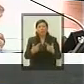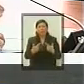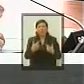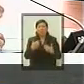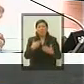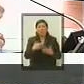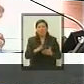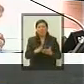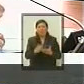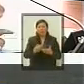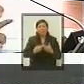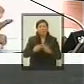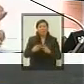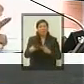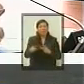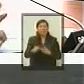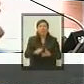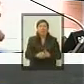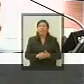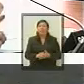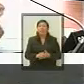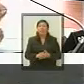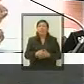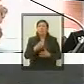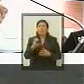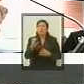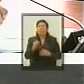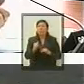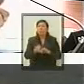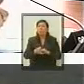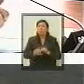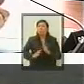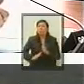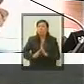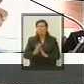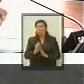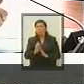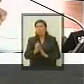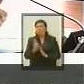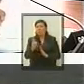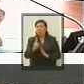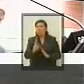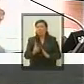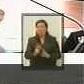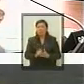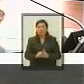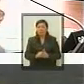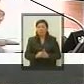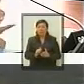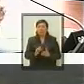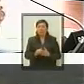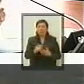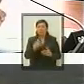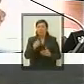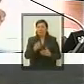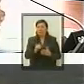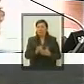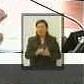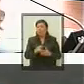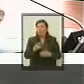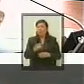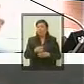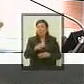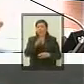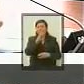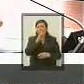poder retirar al presidente de la corte superior de ese de esa región señor que había cometido ilícitos en contra